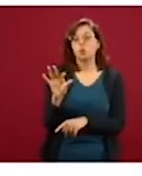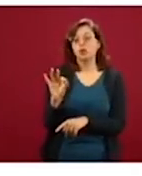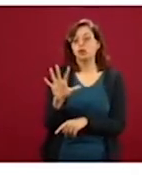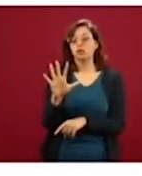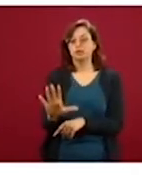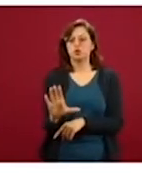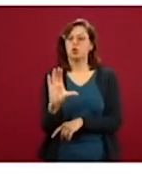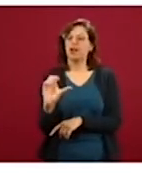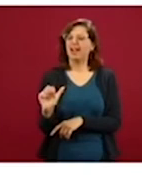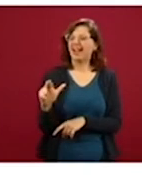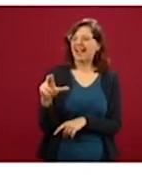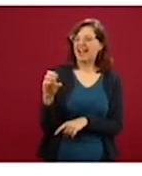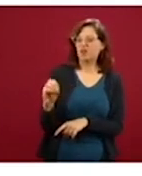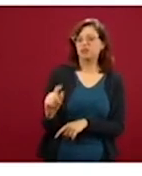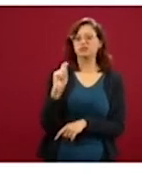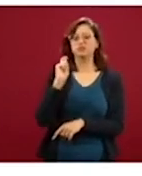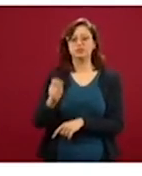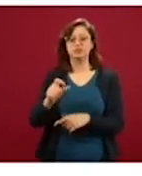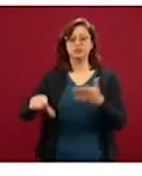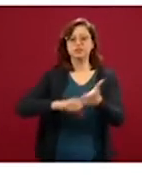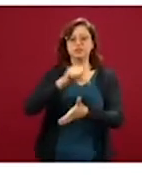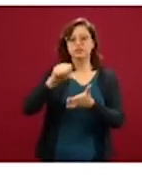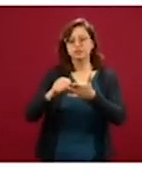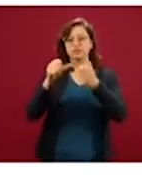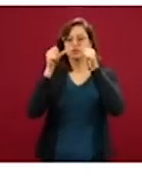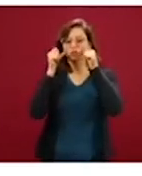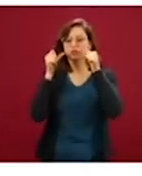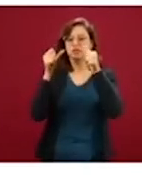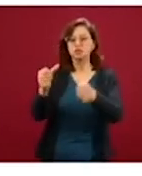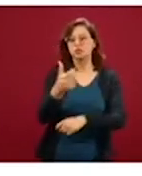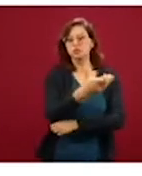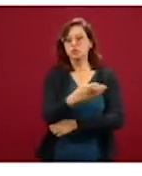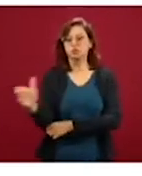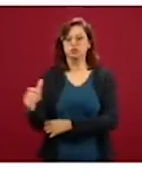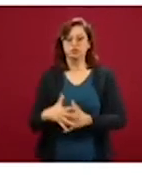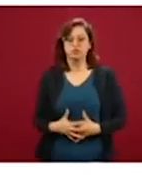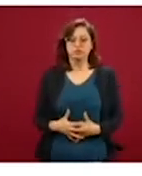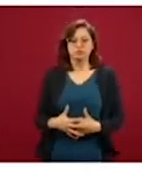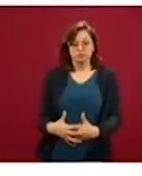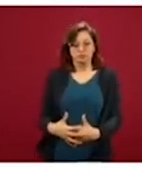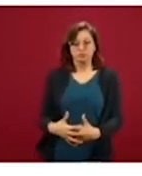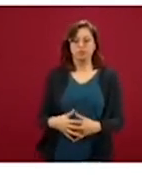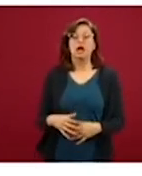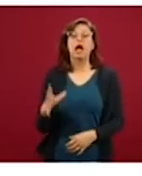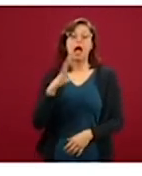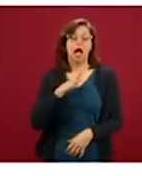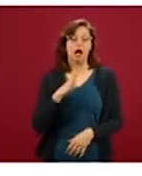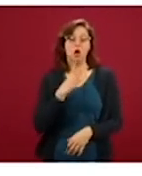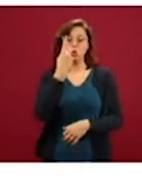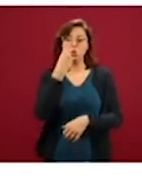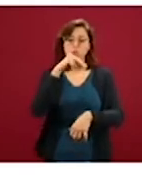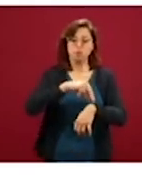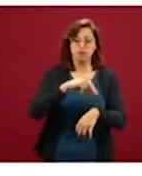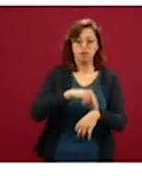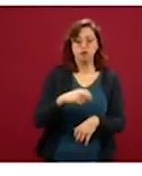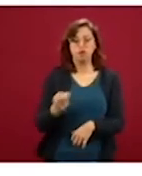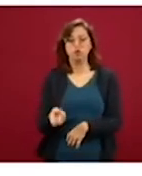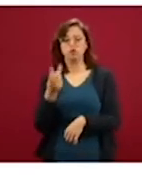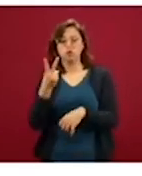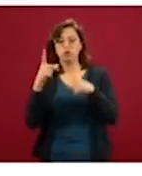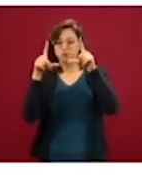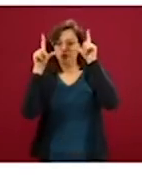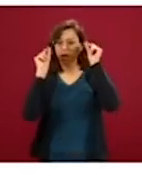centros de atención rural obstétrica que son espacios atendidos por un médico y dos enfermeras las 24 horas del día